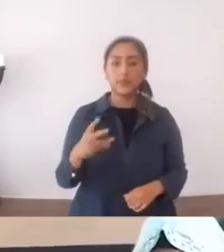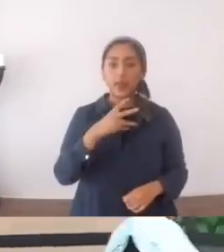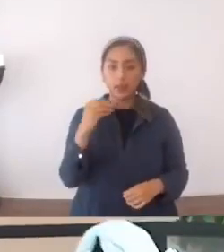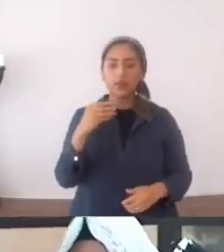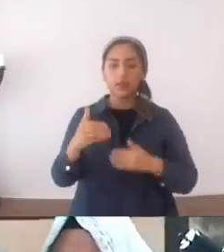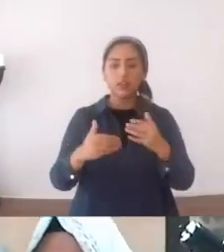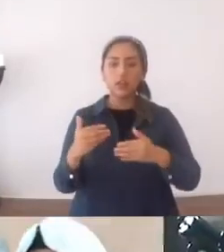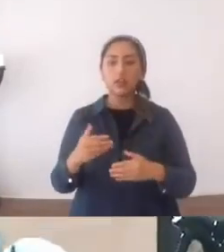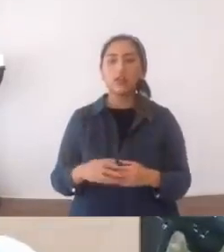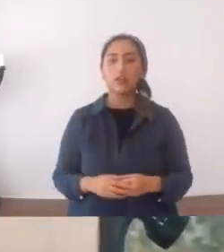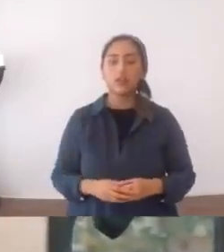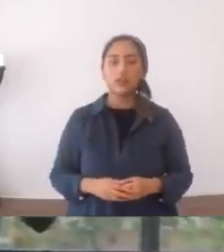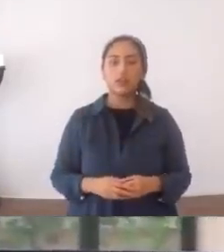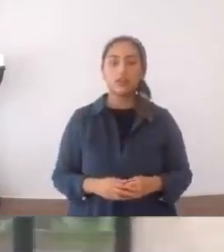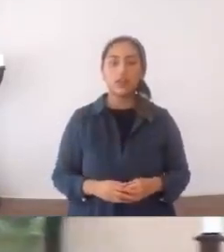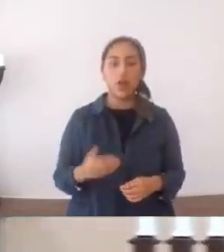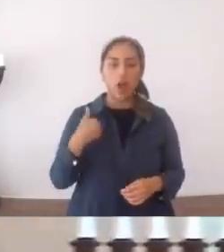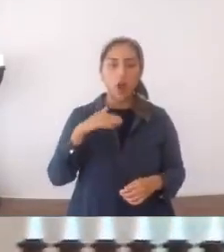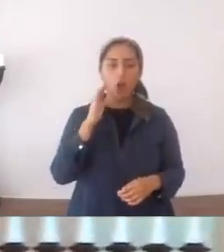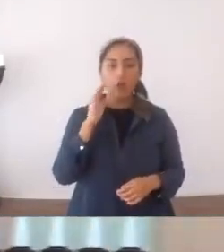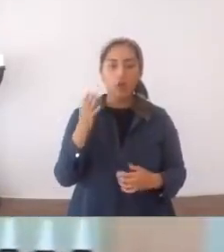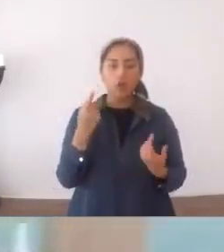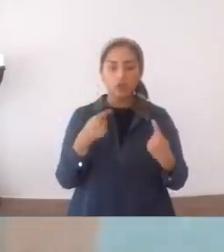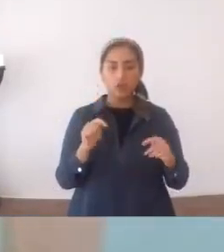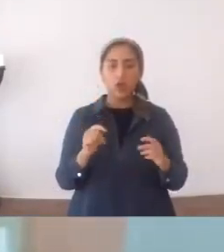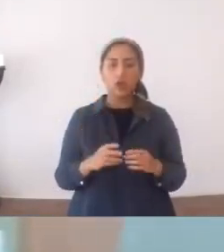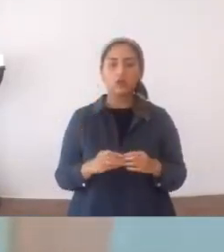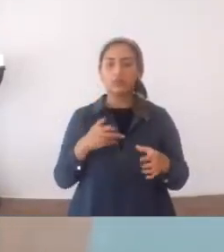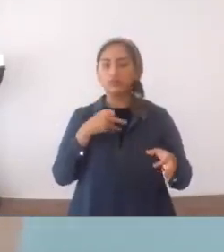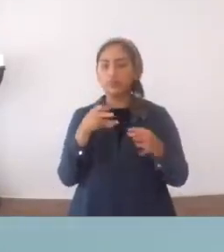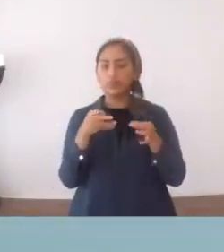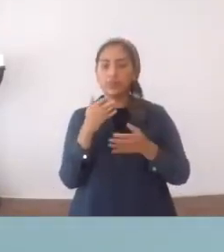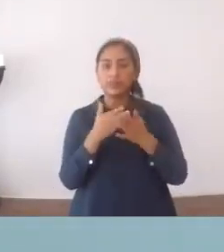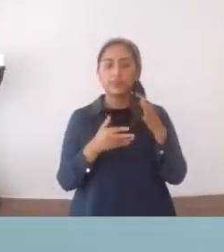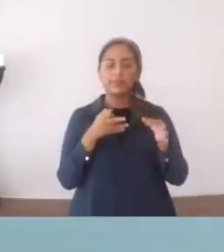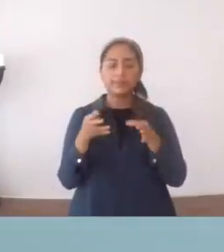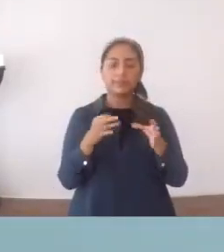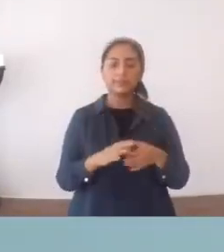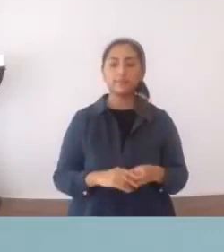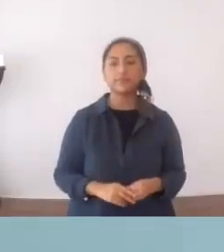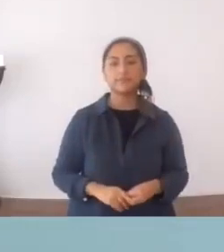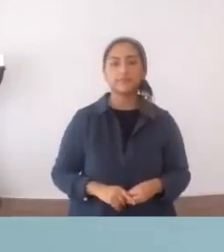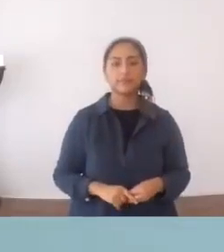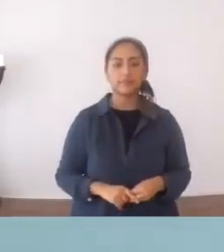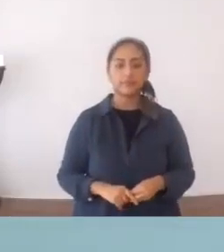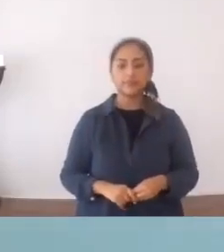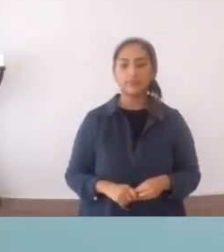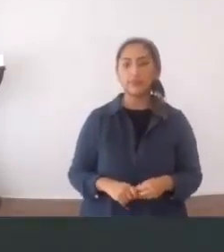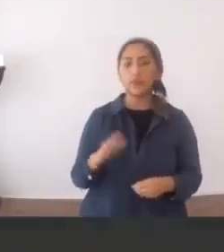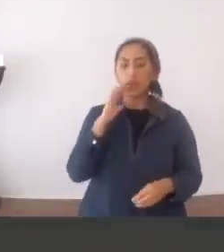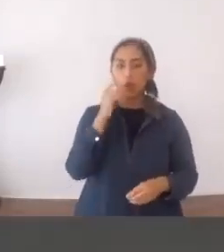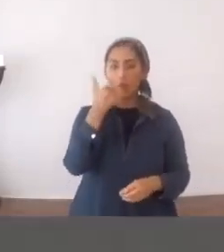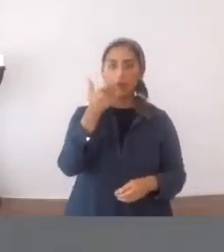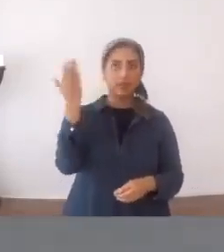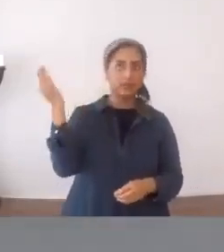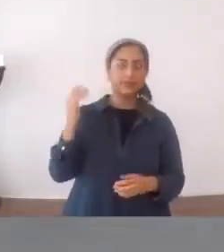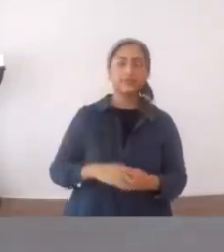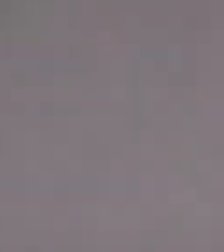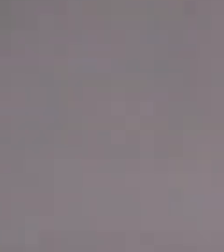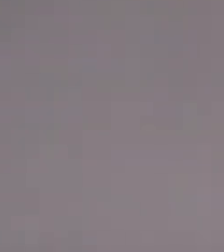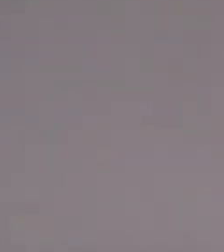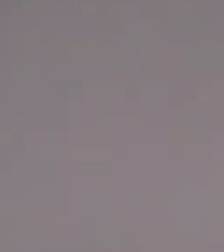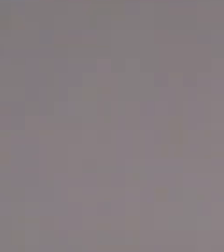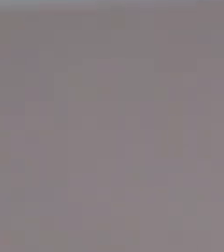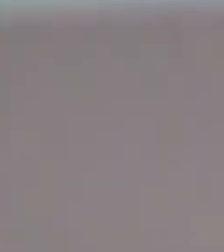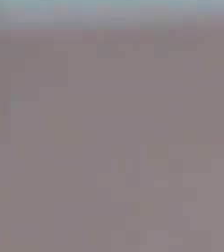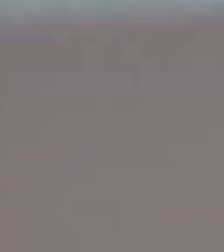In a place we are going to see Y the en la medida de videos, lo posible, and if this yo is voy a ir possible, explicando algunas cosas. I will be explaining some things.